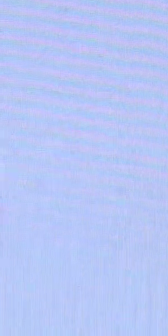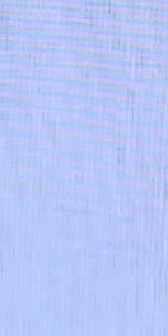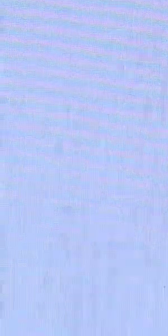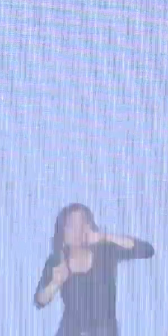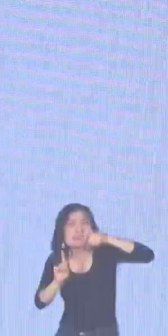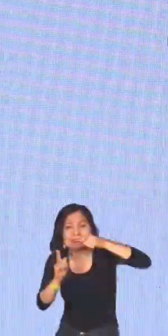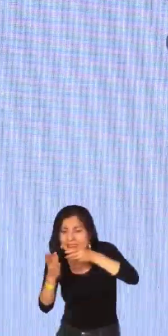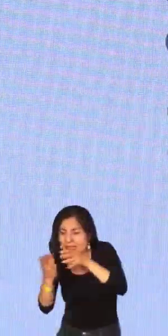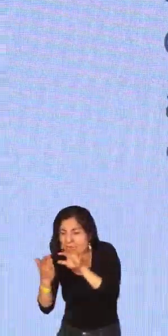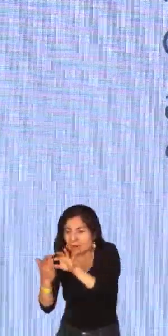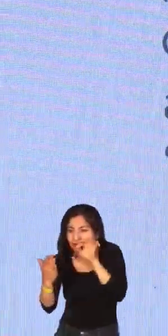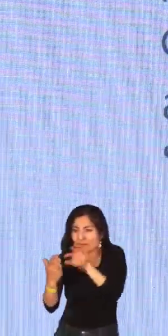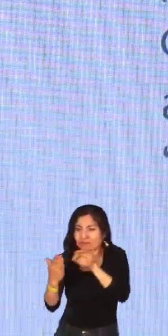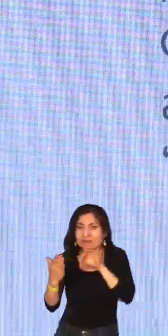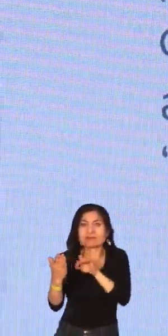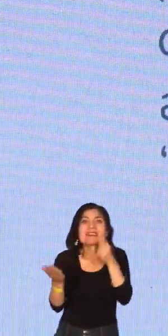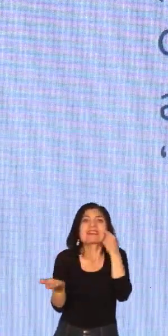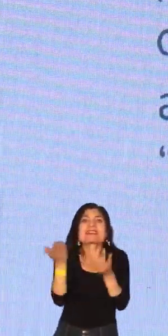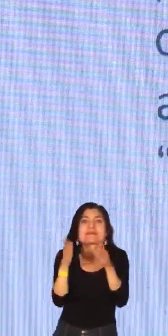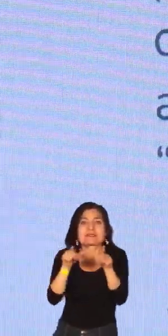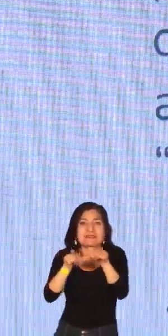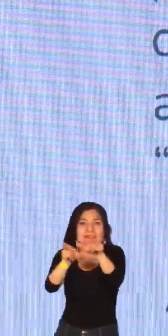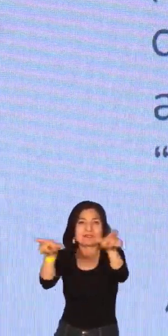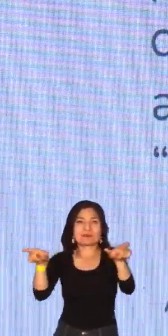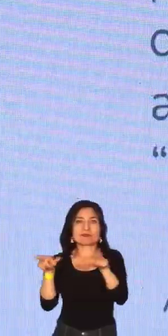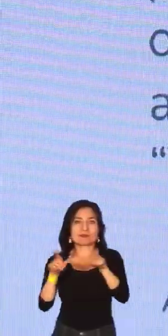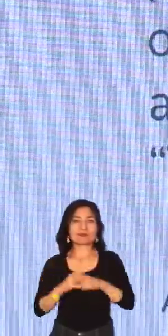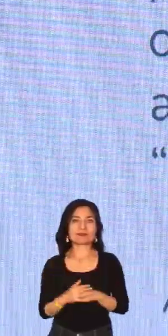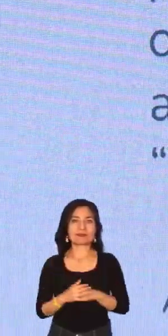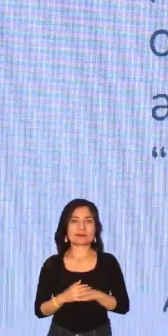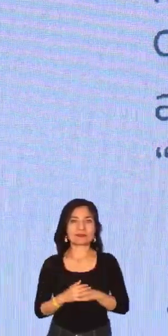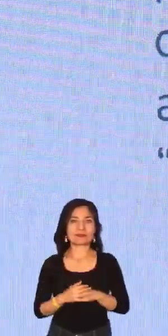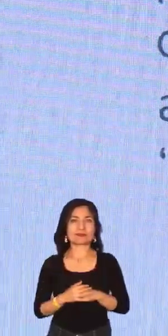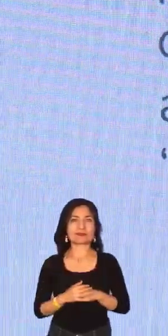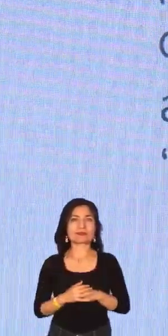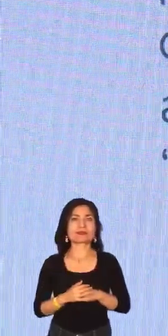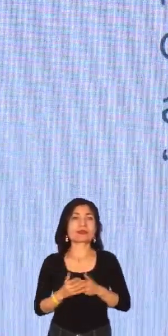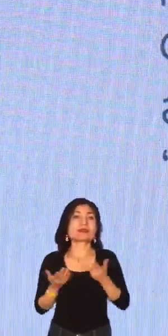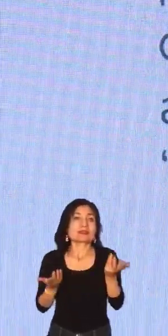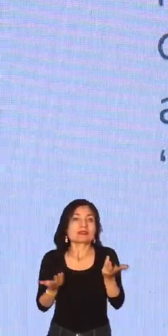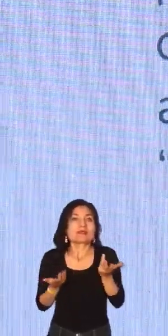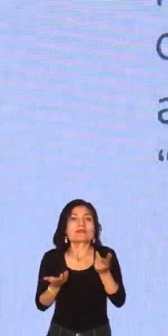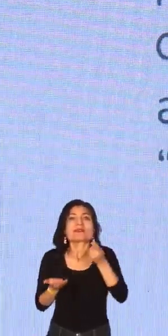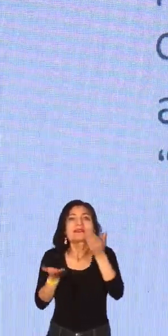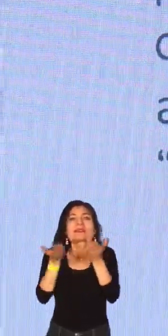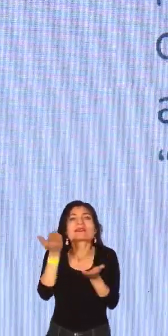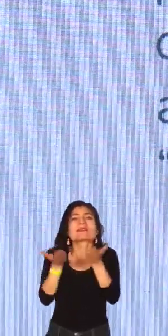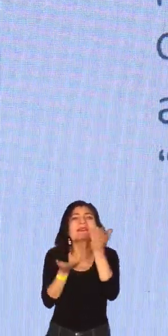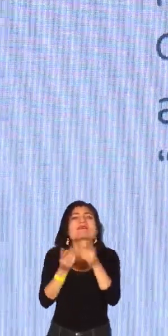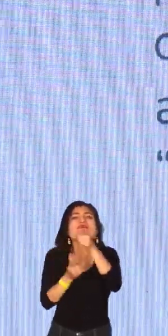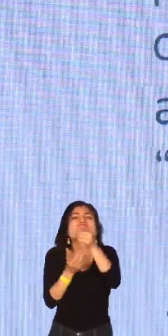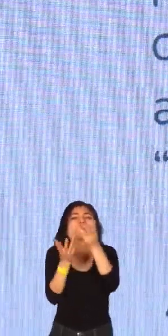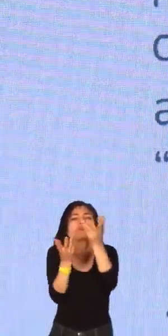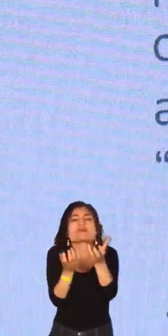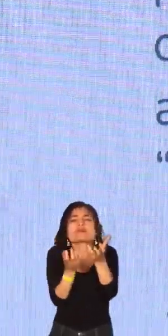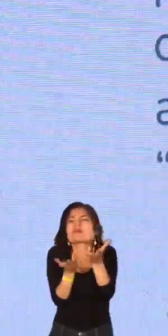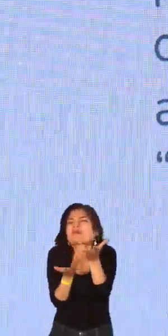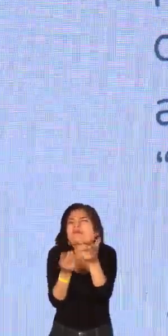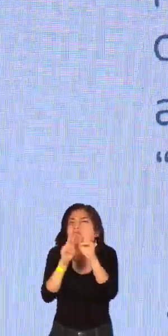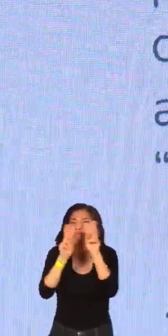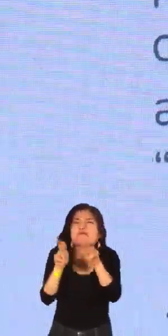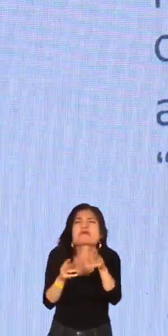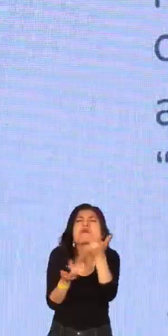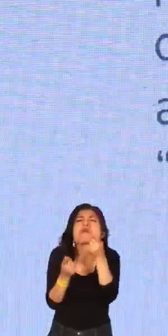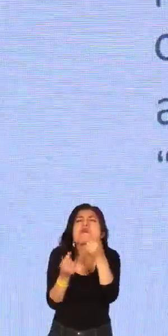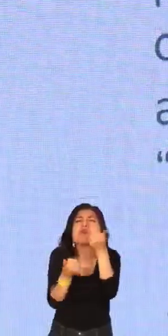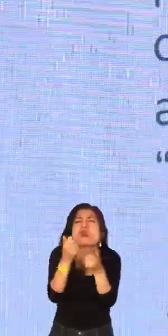o dentro de un cantón de un lugar específico. Pero sí, depende de qué es lo que usted quiera lograr con Internet de